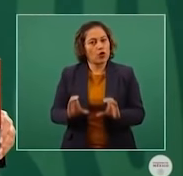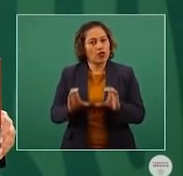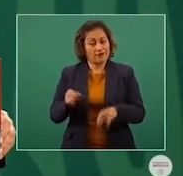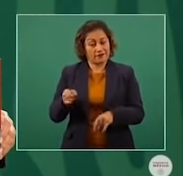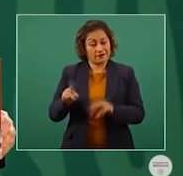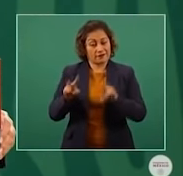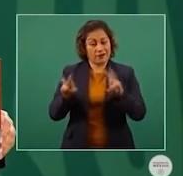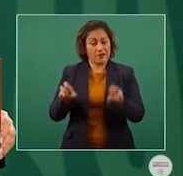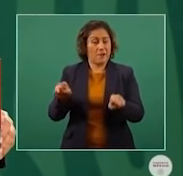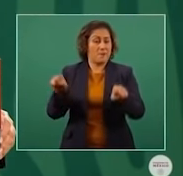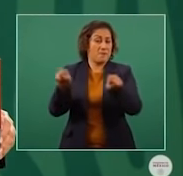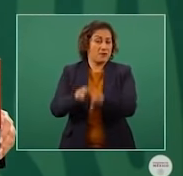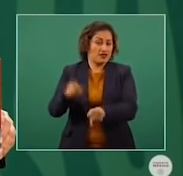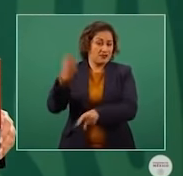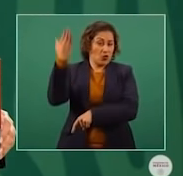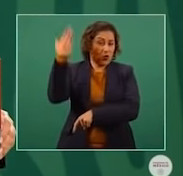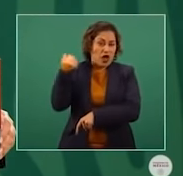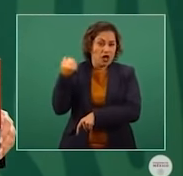callarnos.